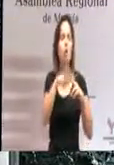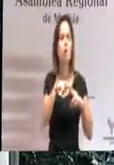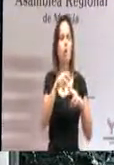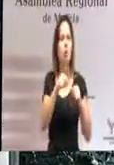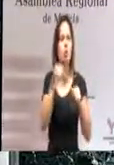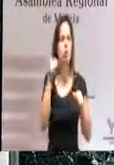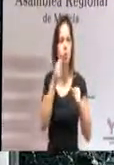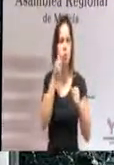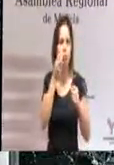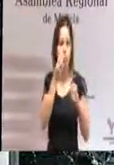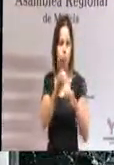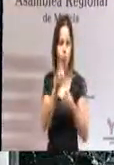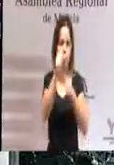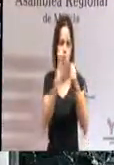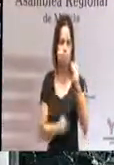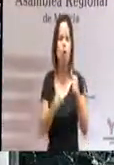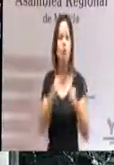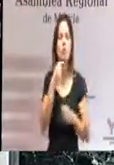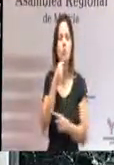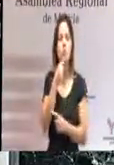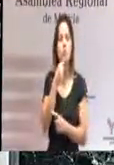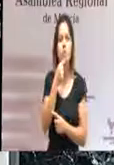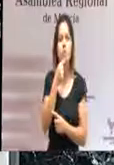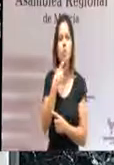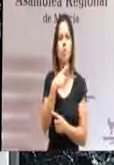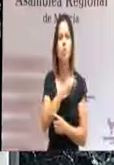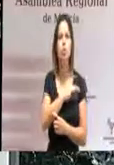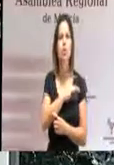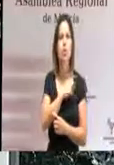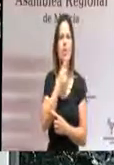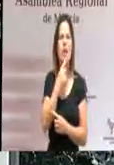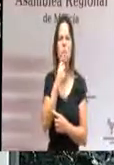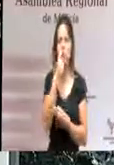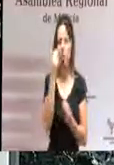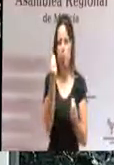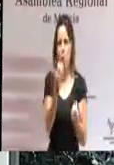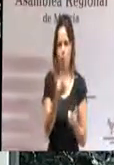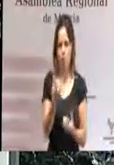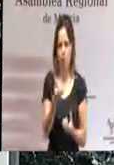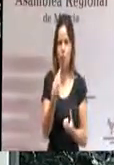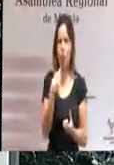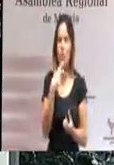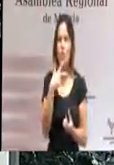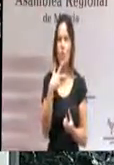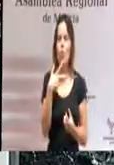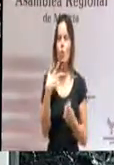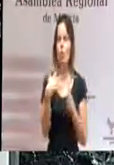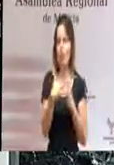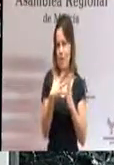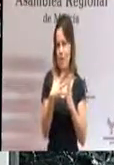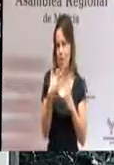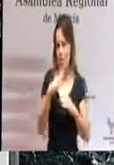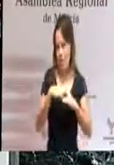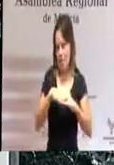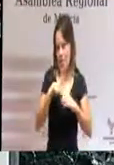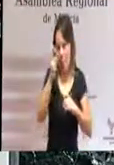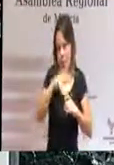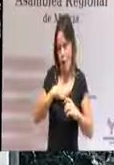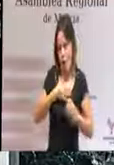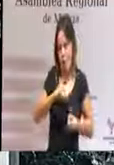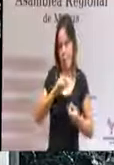intervención. Habla usted de podrido. Le voy a decir un dicho que, por lo menos en mi pueblo, se